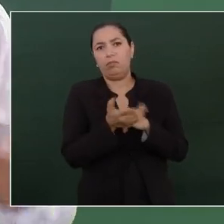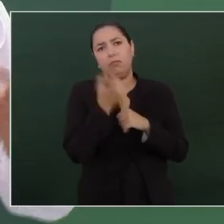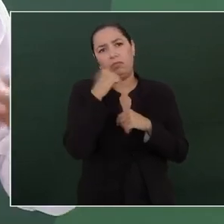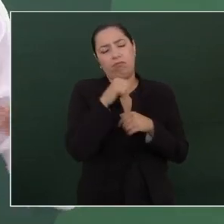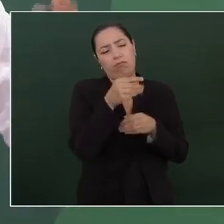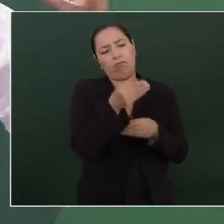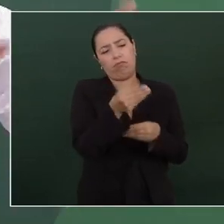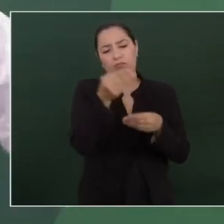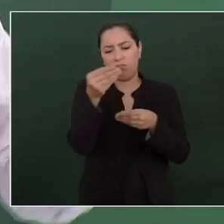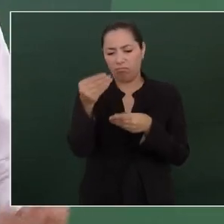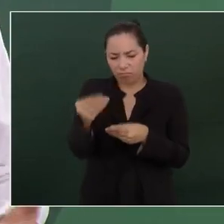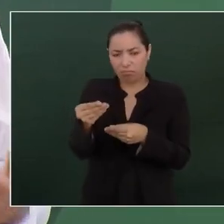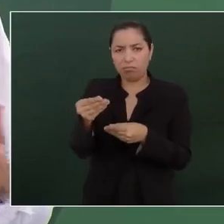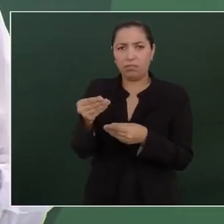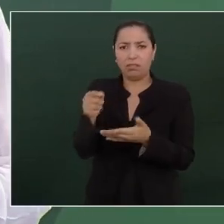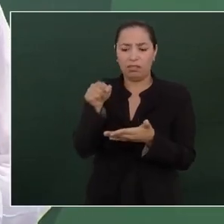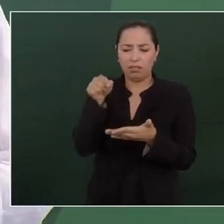que